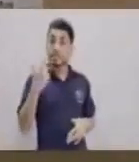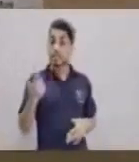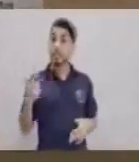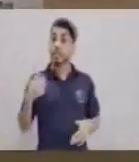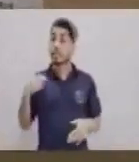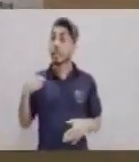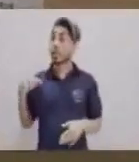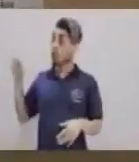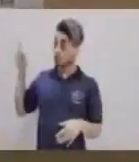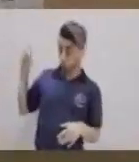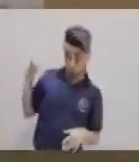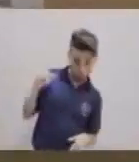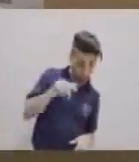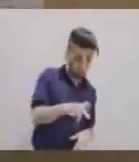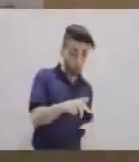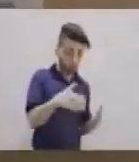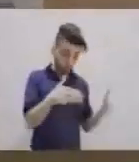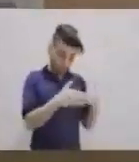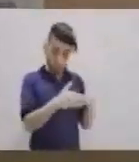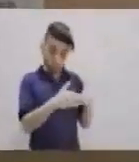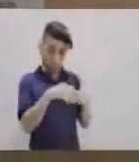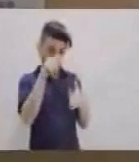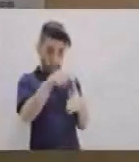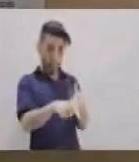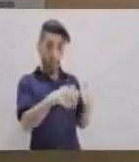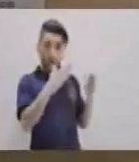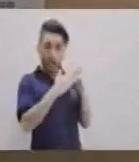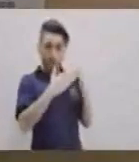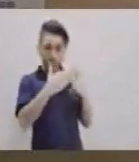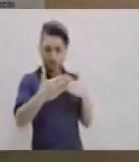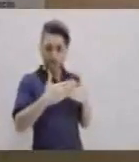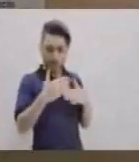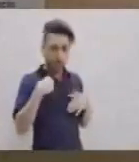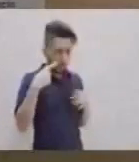más próxima a casa, reconocí las piedras